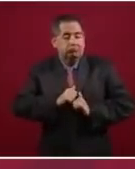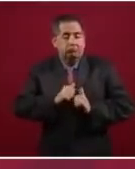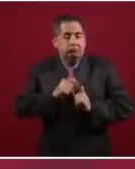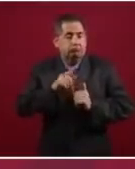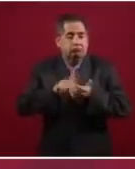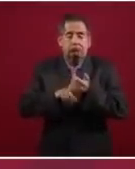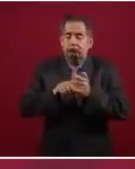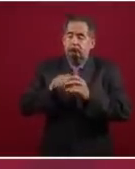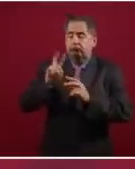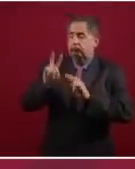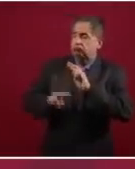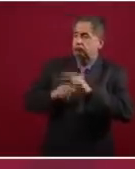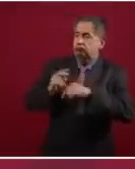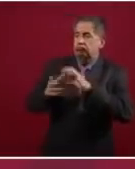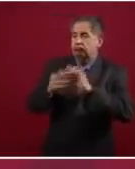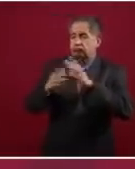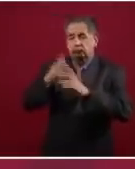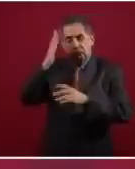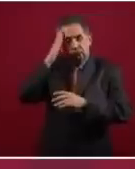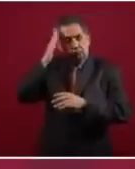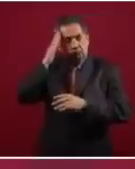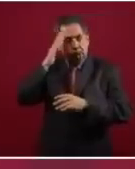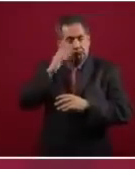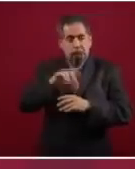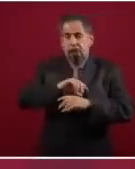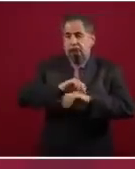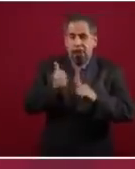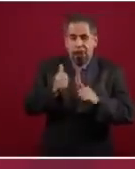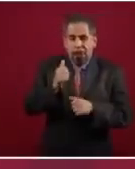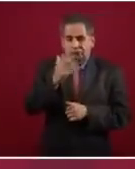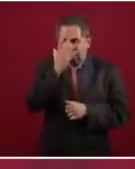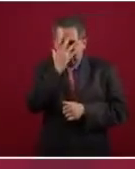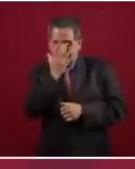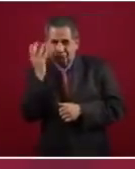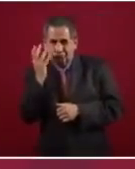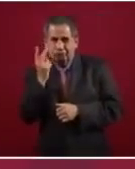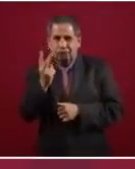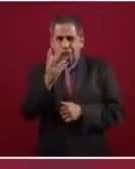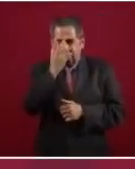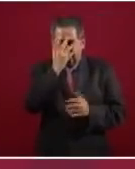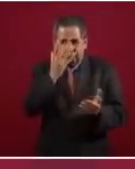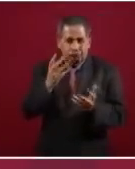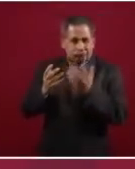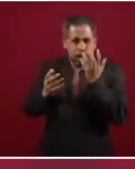Por un lado, líder empresarial y por el otro lado,